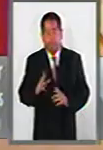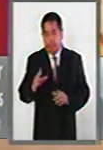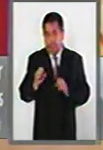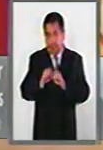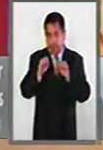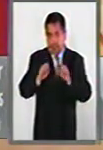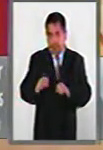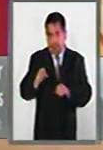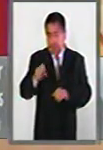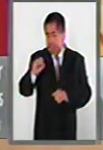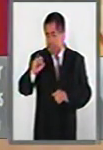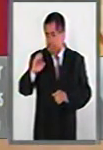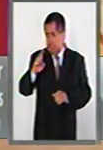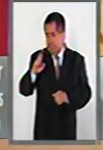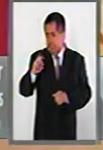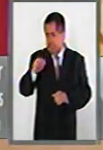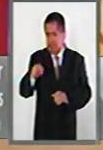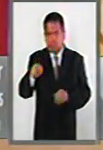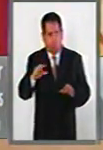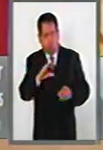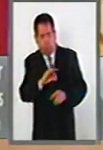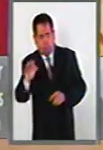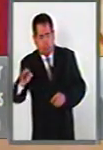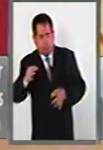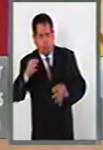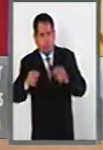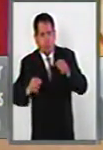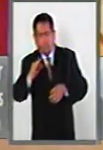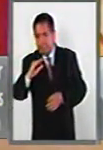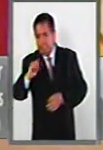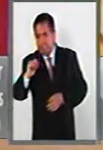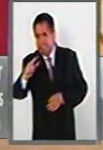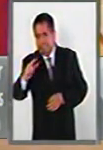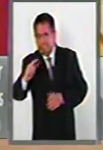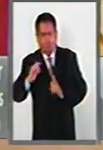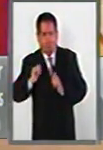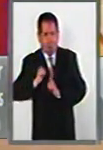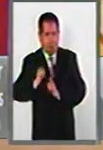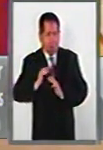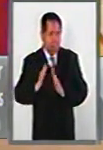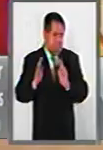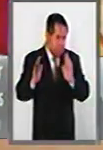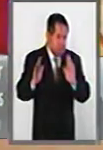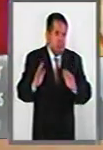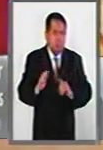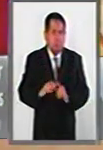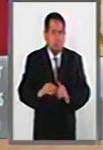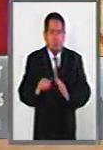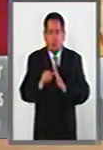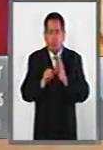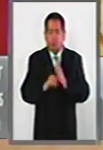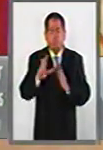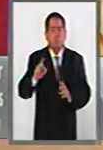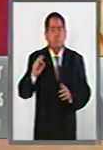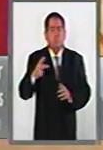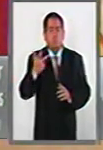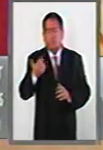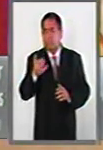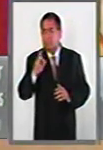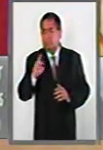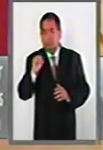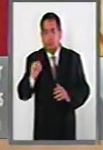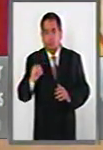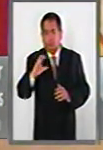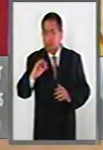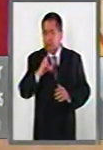La Secretaría de Defensa designa al Fiscal General de Justicia Militar, también, artículo 38 y 39 del